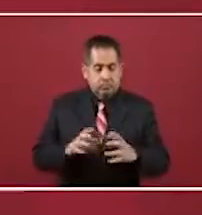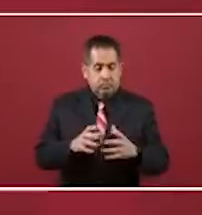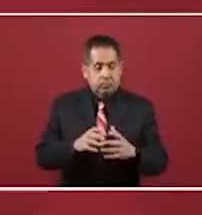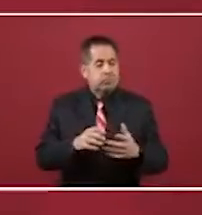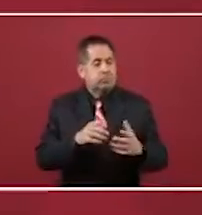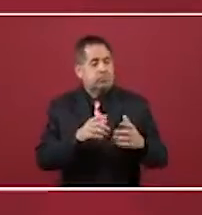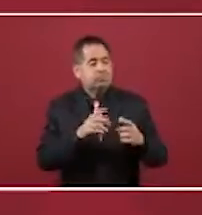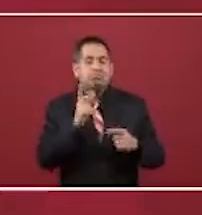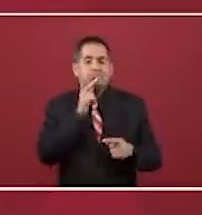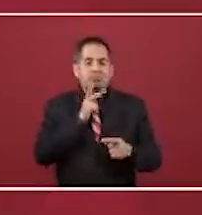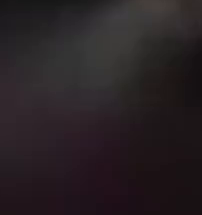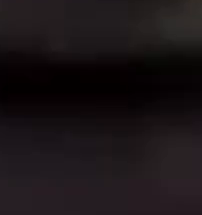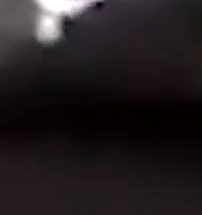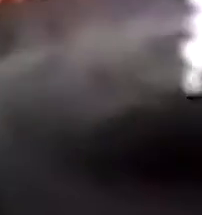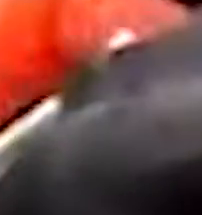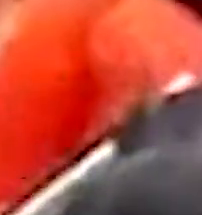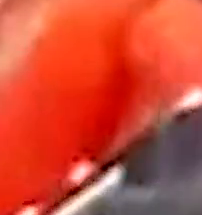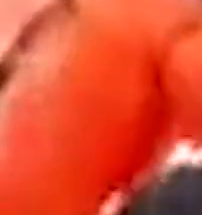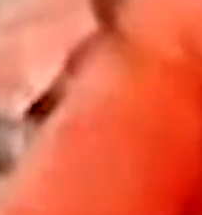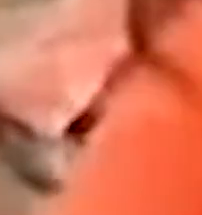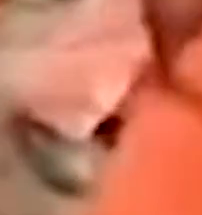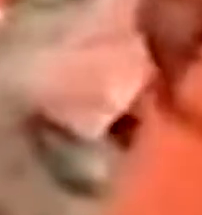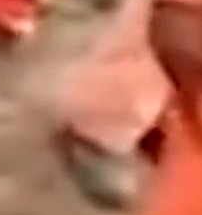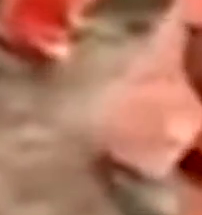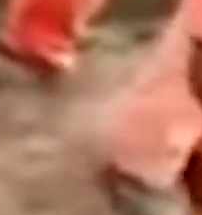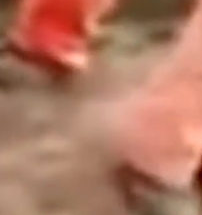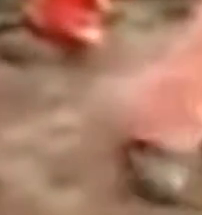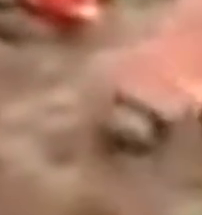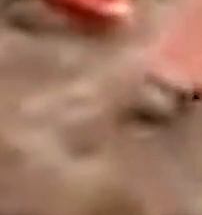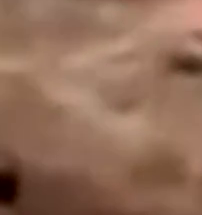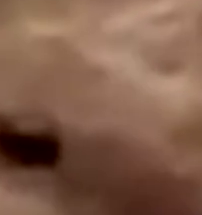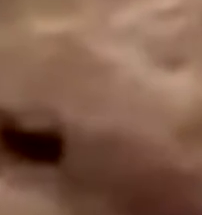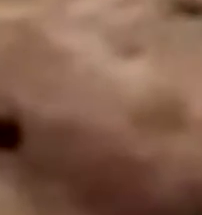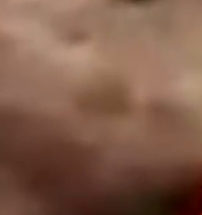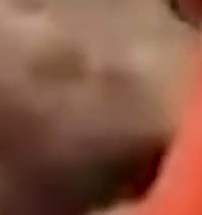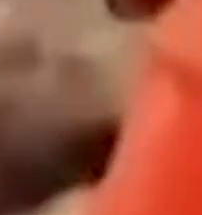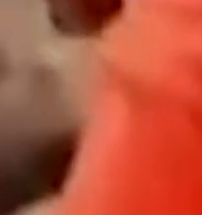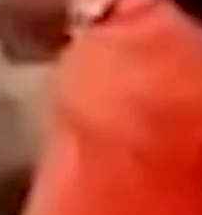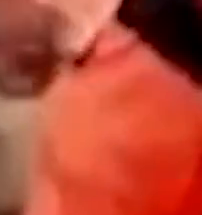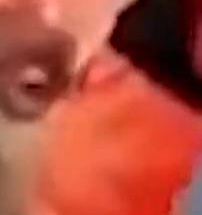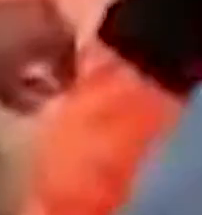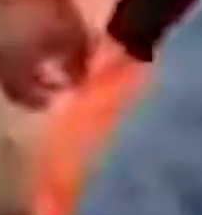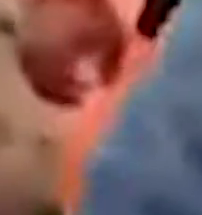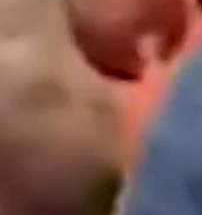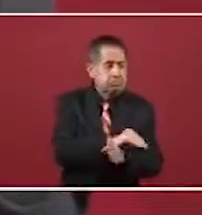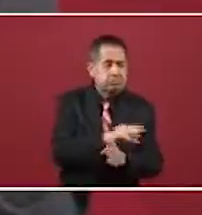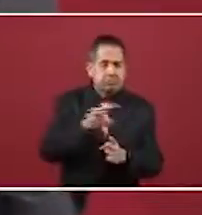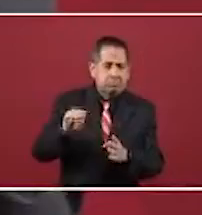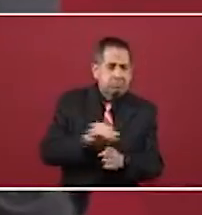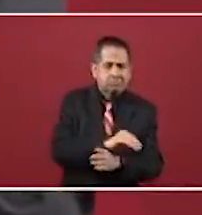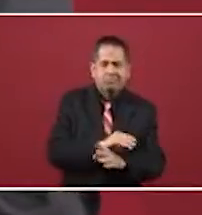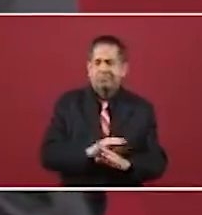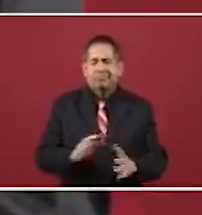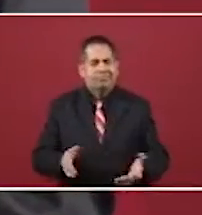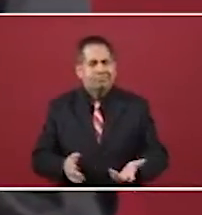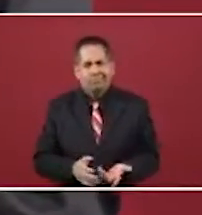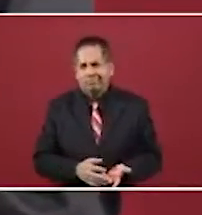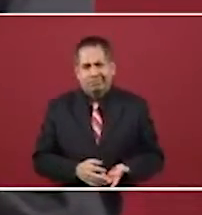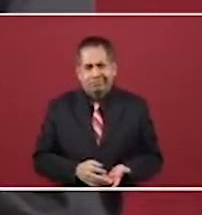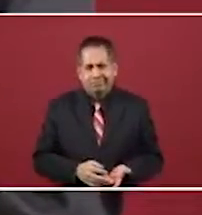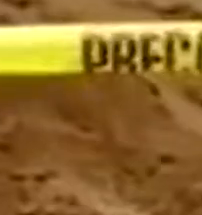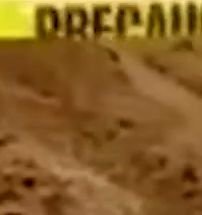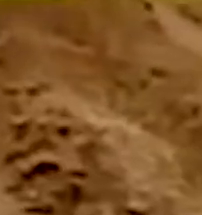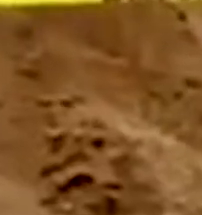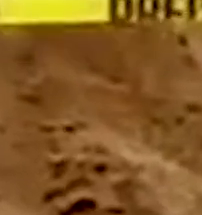que haya presencia del gobierno federal sostuvo que los funcionarios no justificaran ausencias bajo el pretexto de que las zonas a las que deben acudir son focos rojos